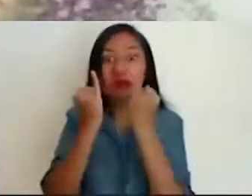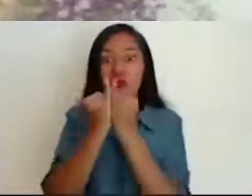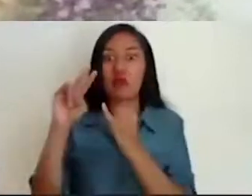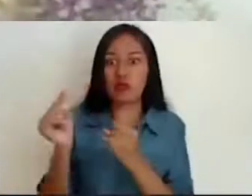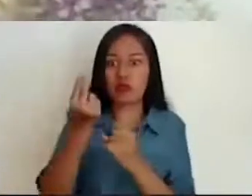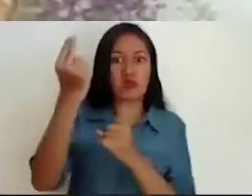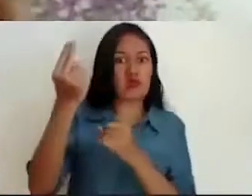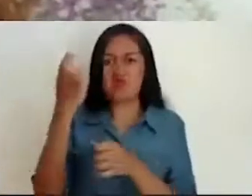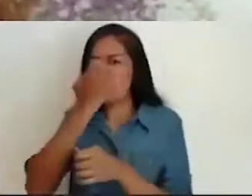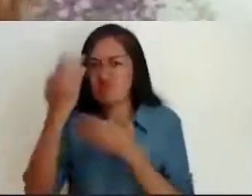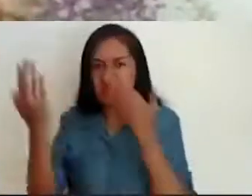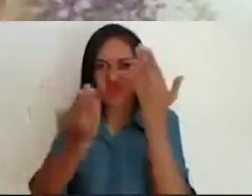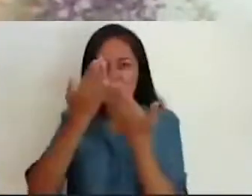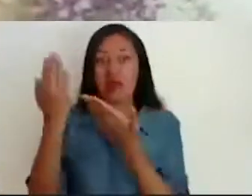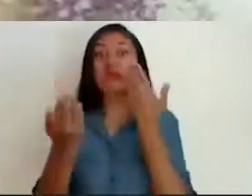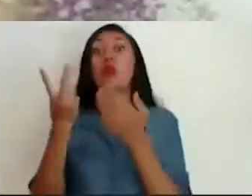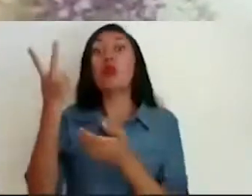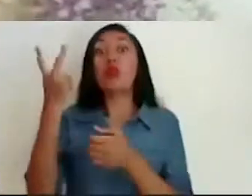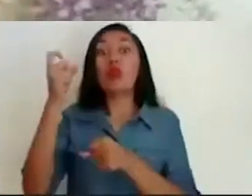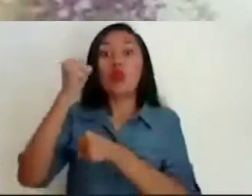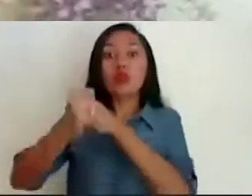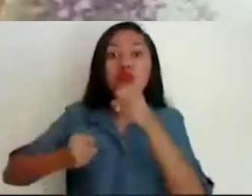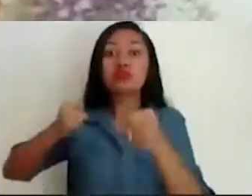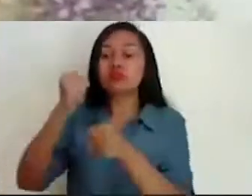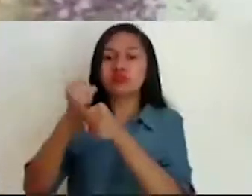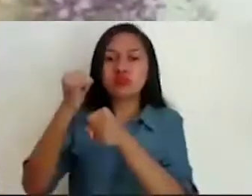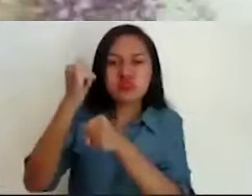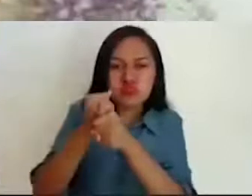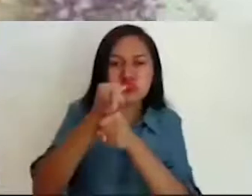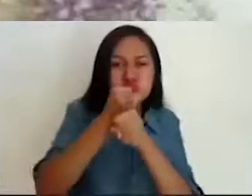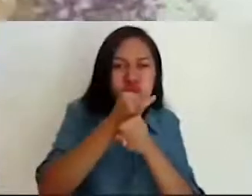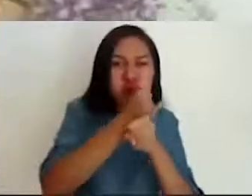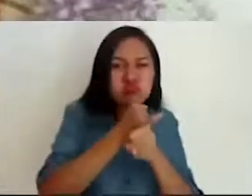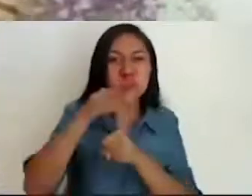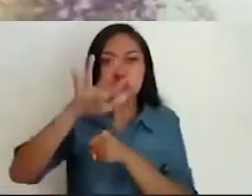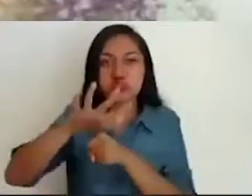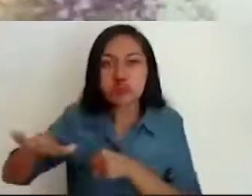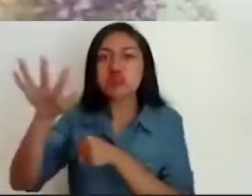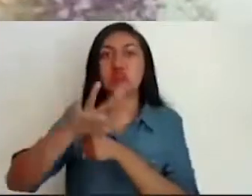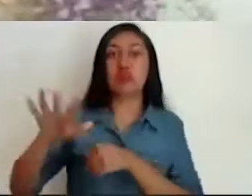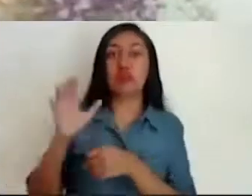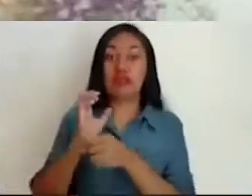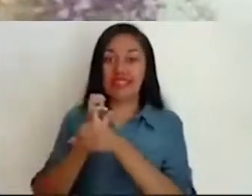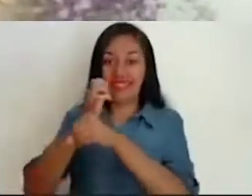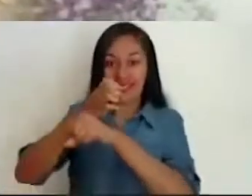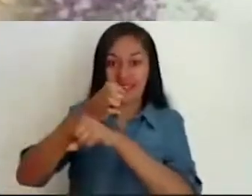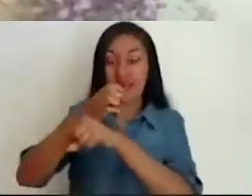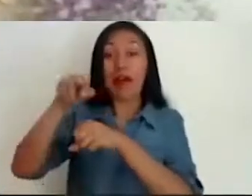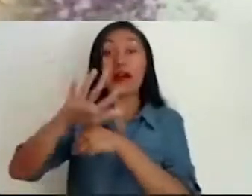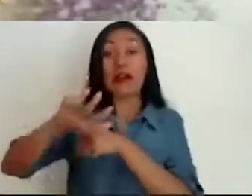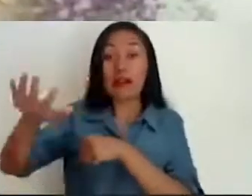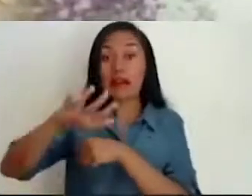universidad. Pasó 2 años como científico investigador en el Instituto de Investigación del Estado de Nueva York para